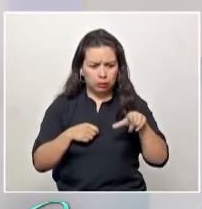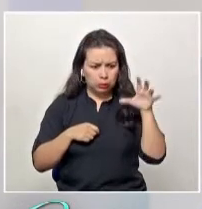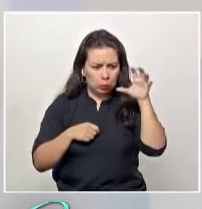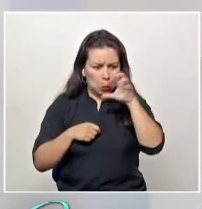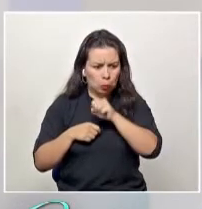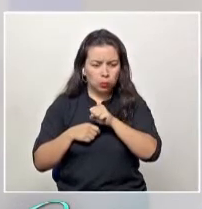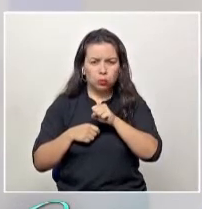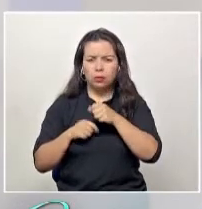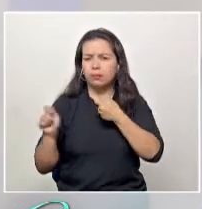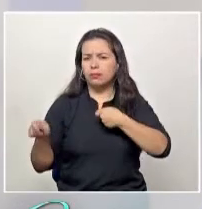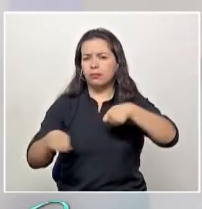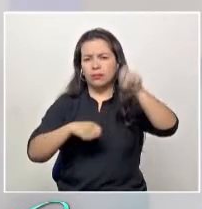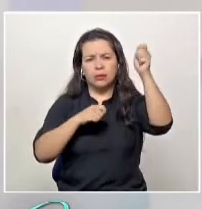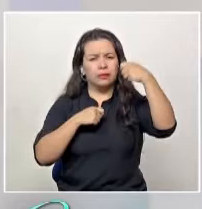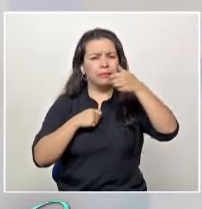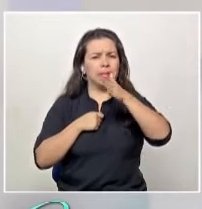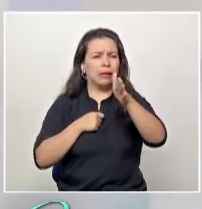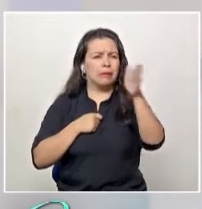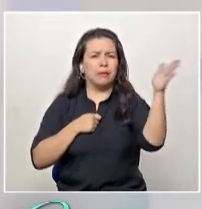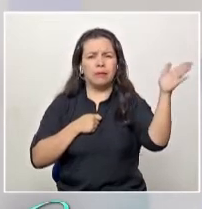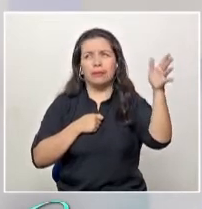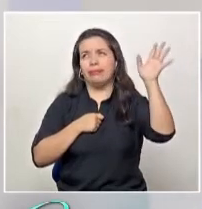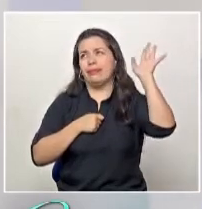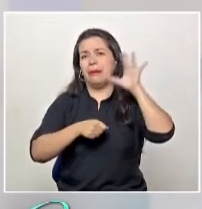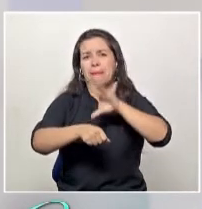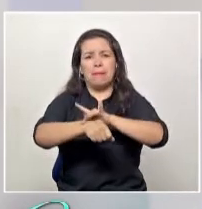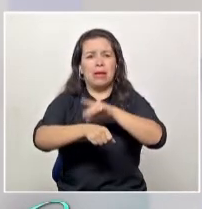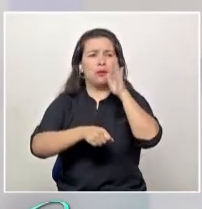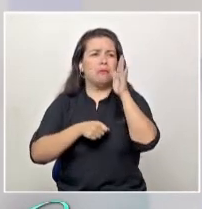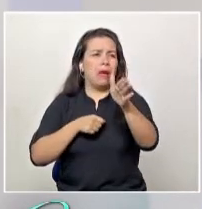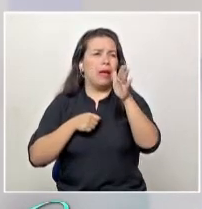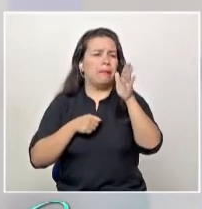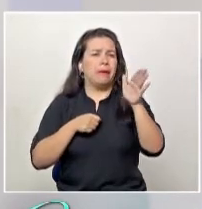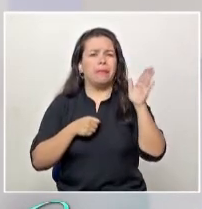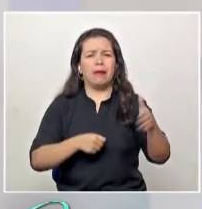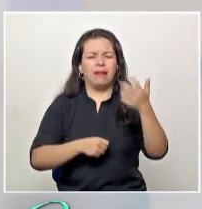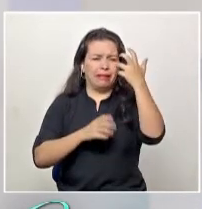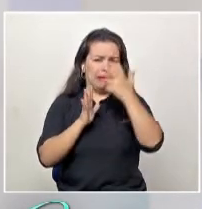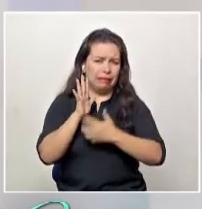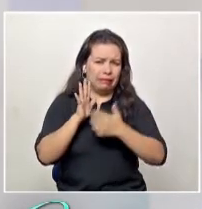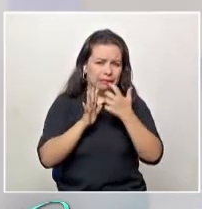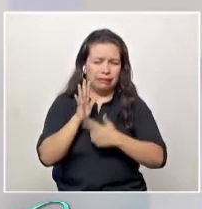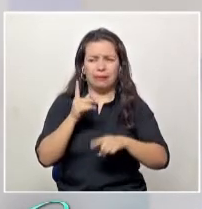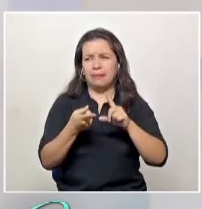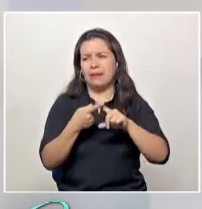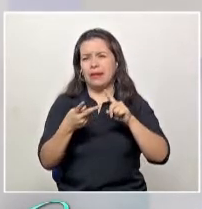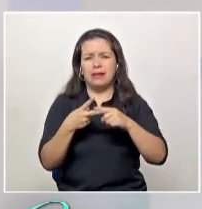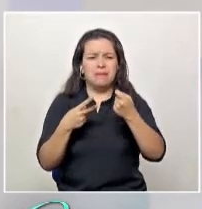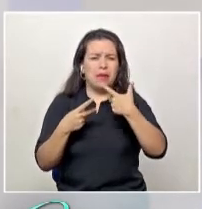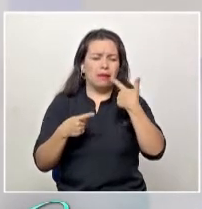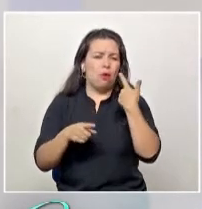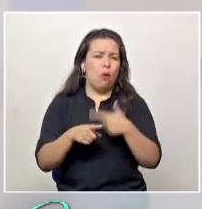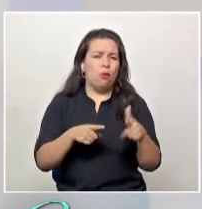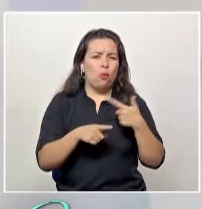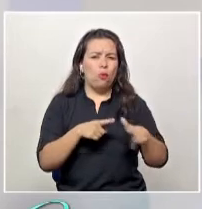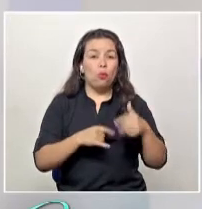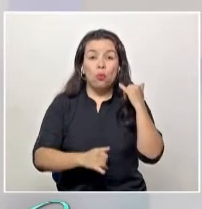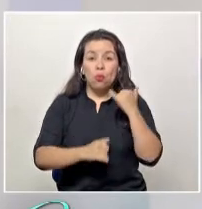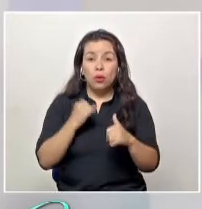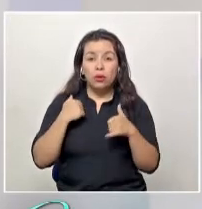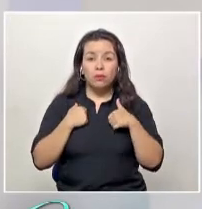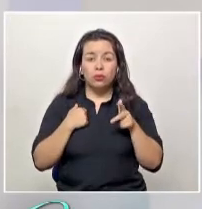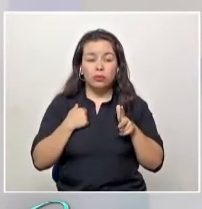llevado a, mejor dicho, ¿dónde no lo hemos llevado? Le han mandado exámenes de toda clase. Por último le hicieron una